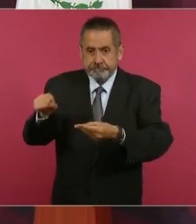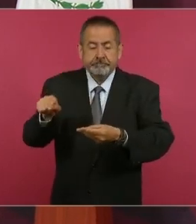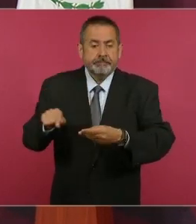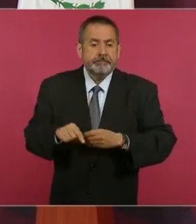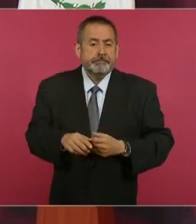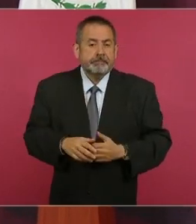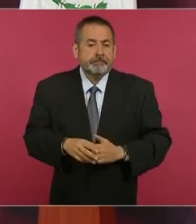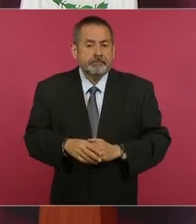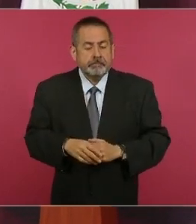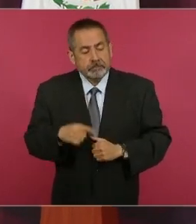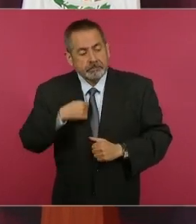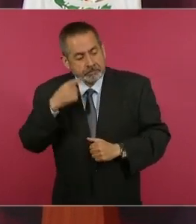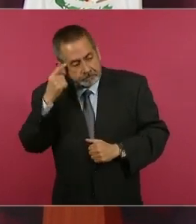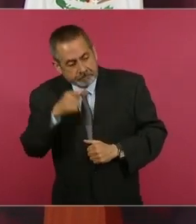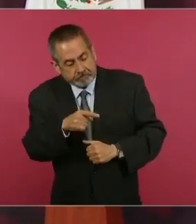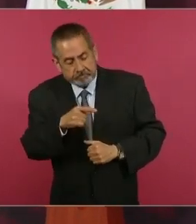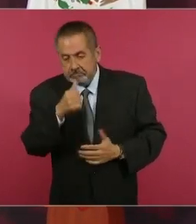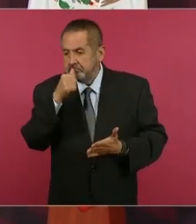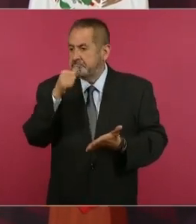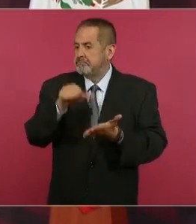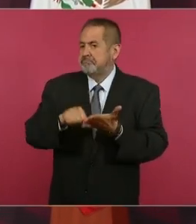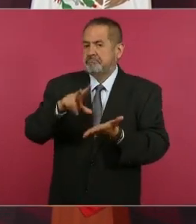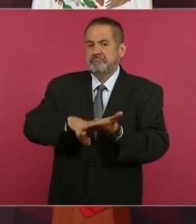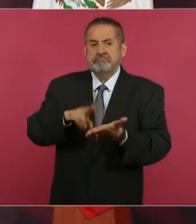que yo considero histórica,